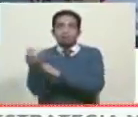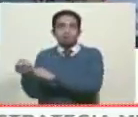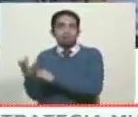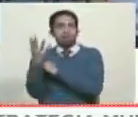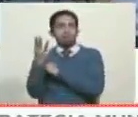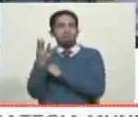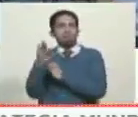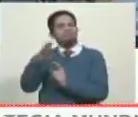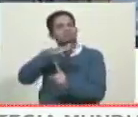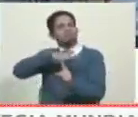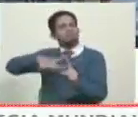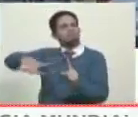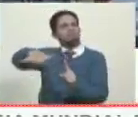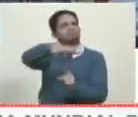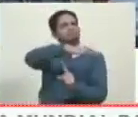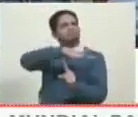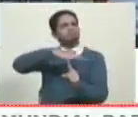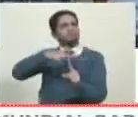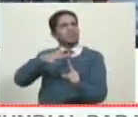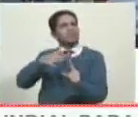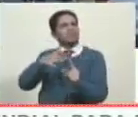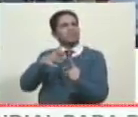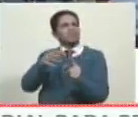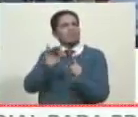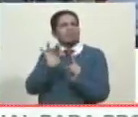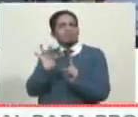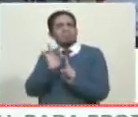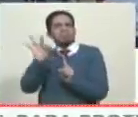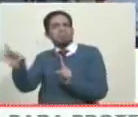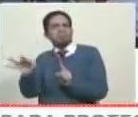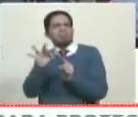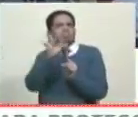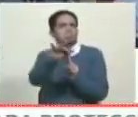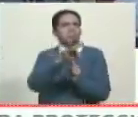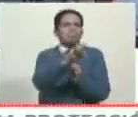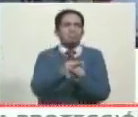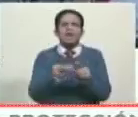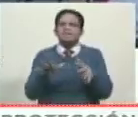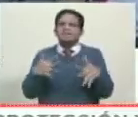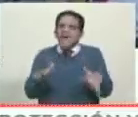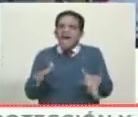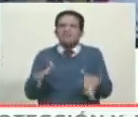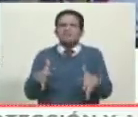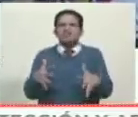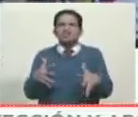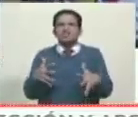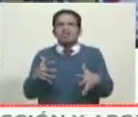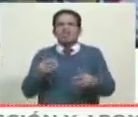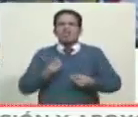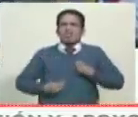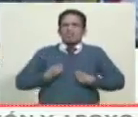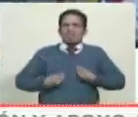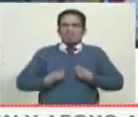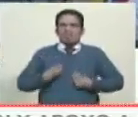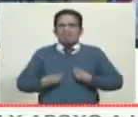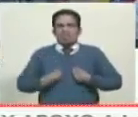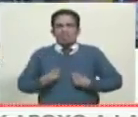situación de nerviosismo de intranquilidad de molestia